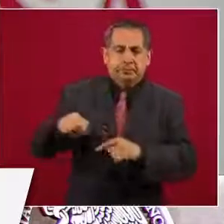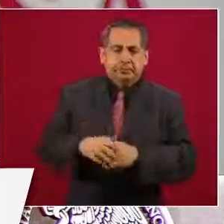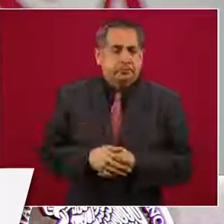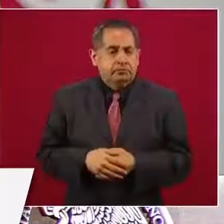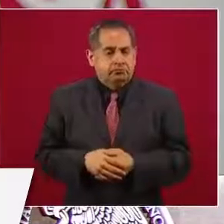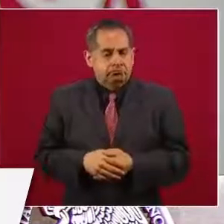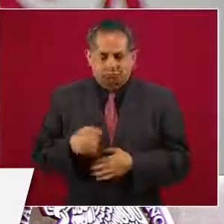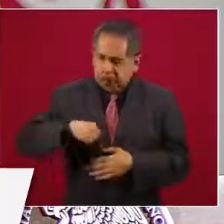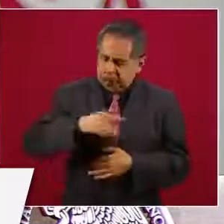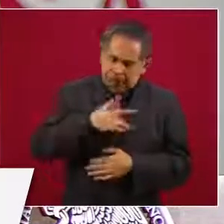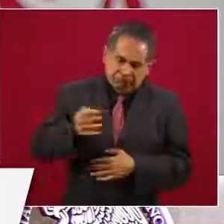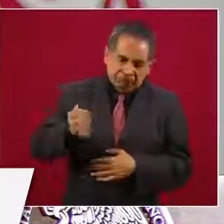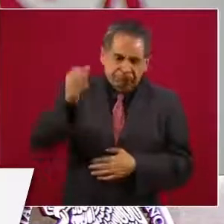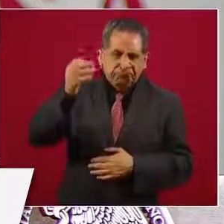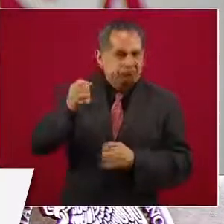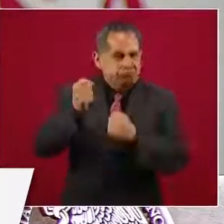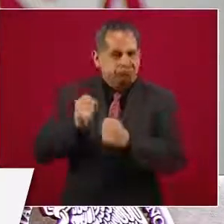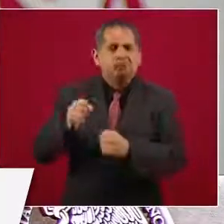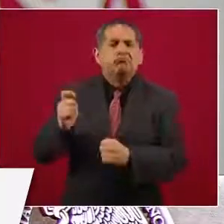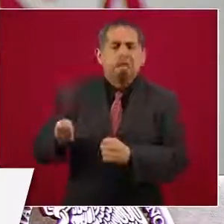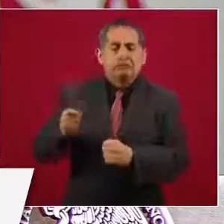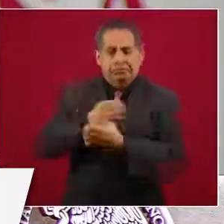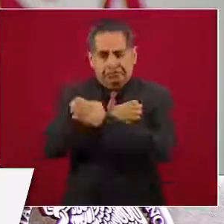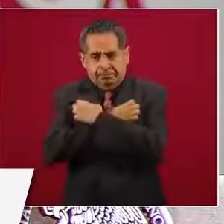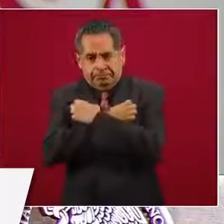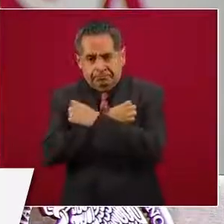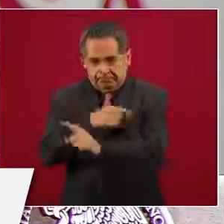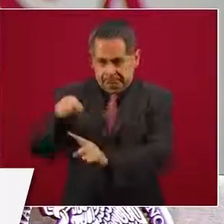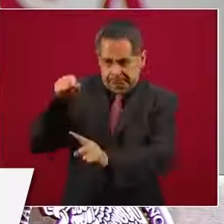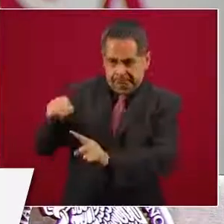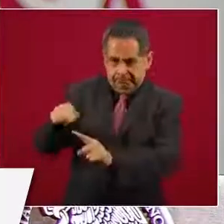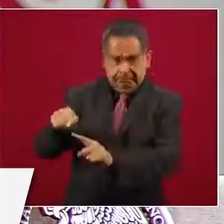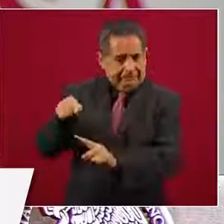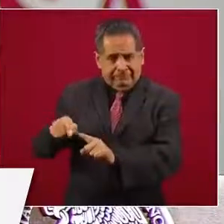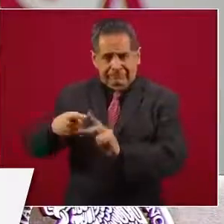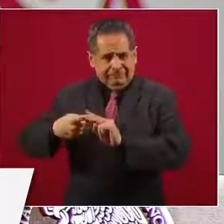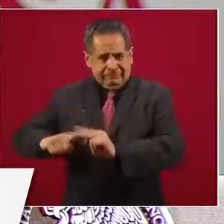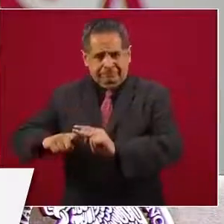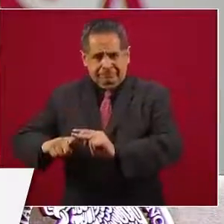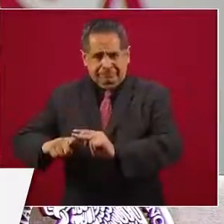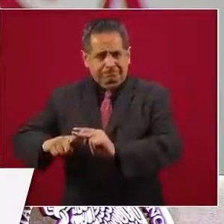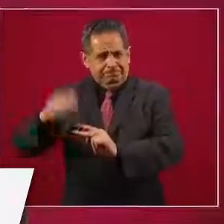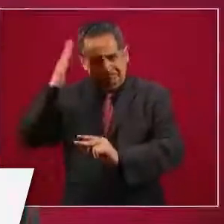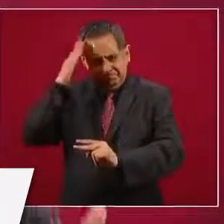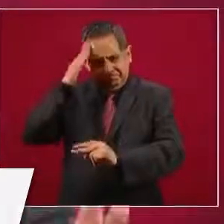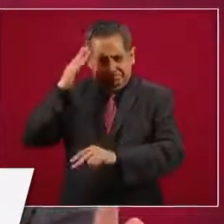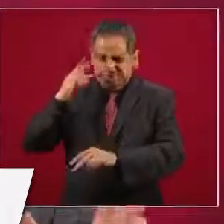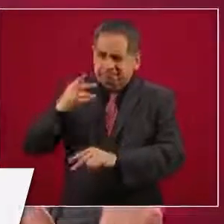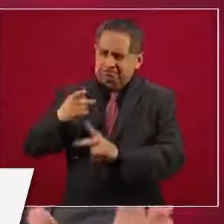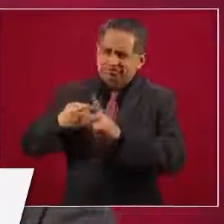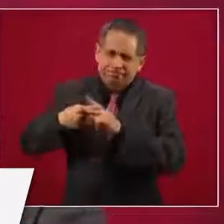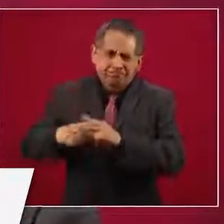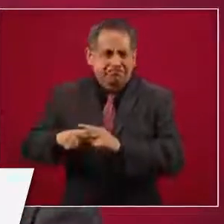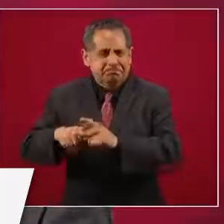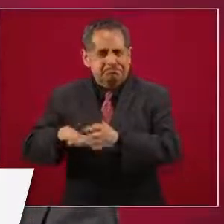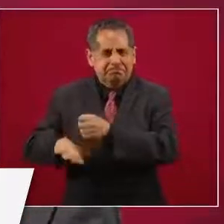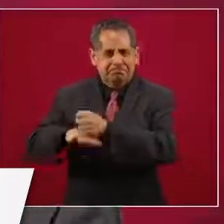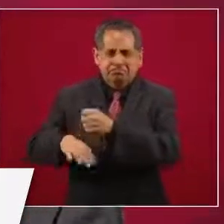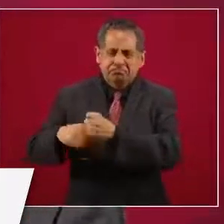Apostamos por la educación como piedra angular para que futuras